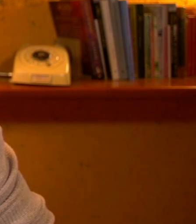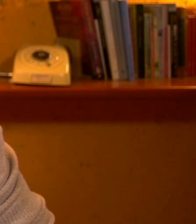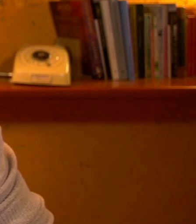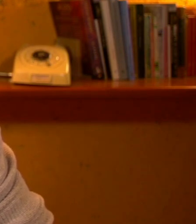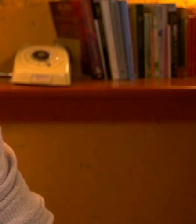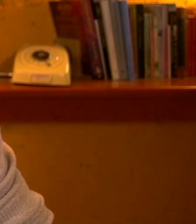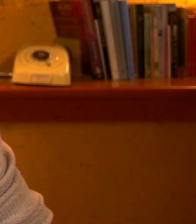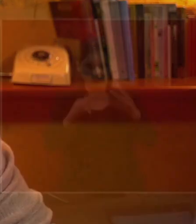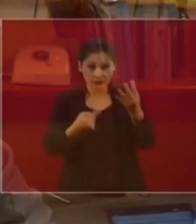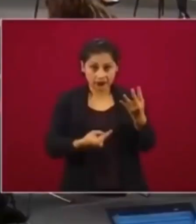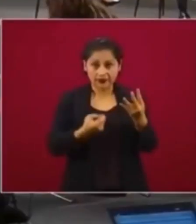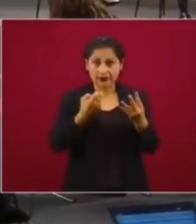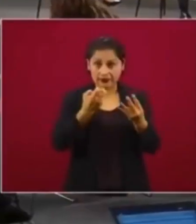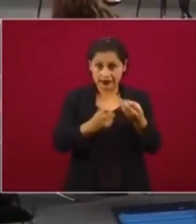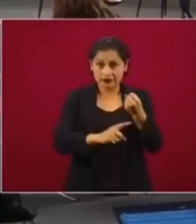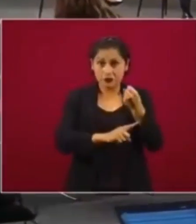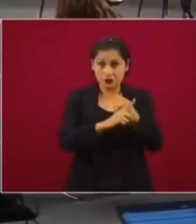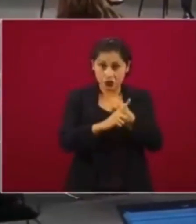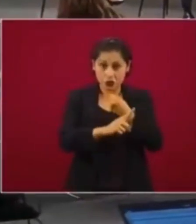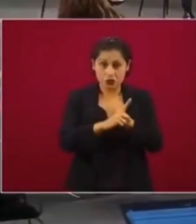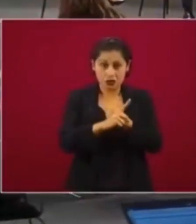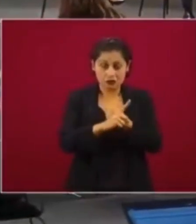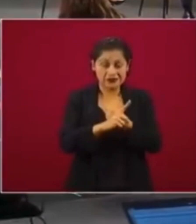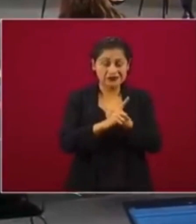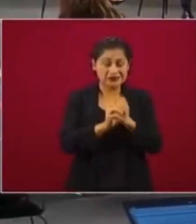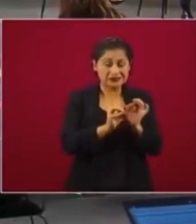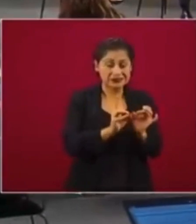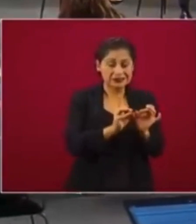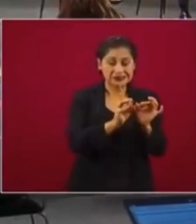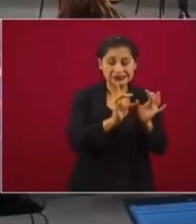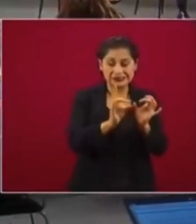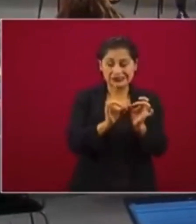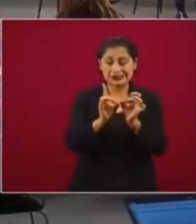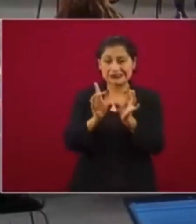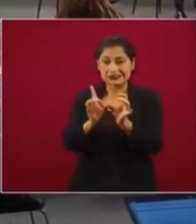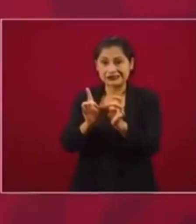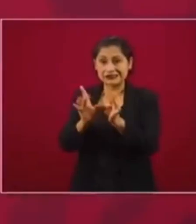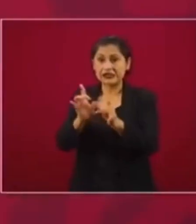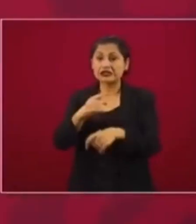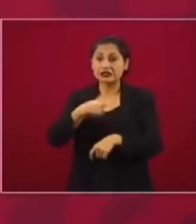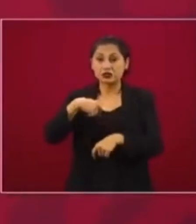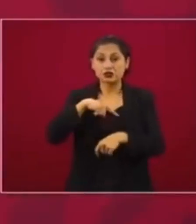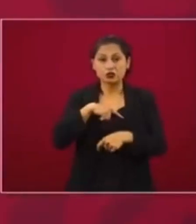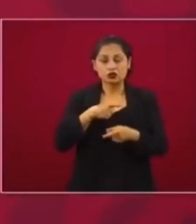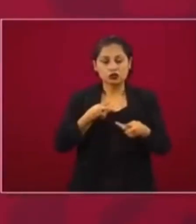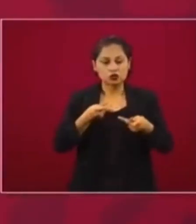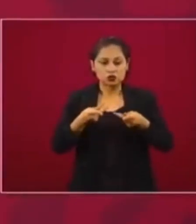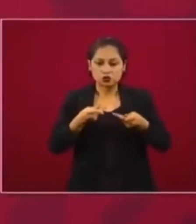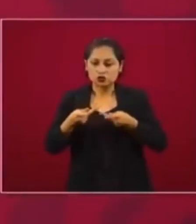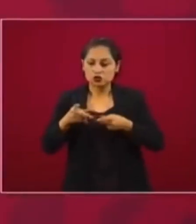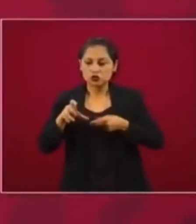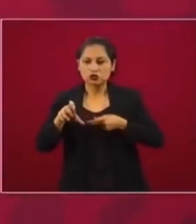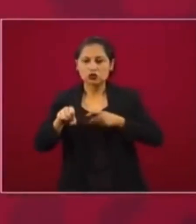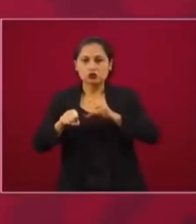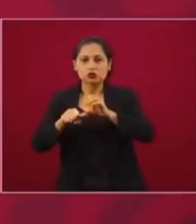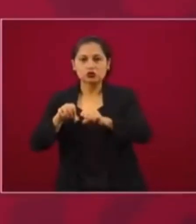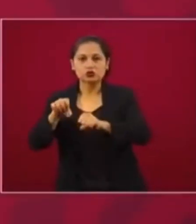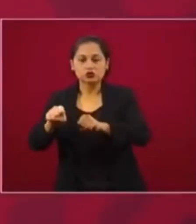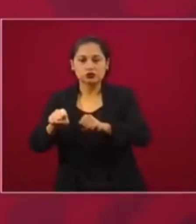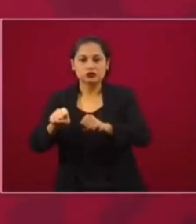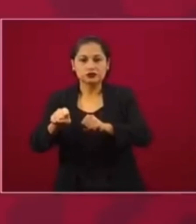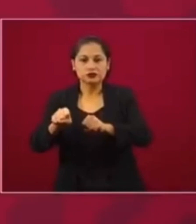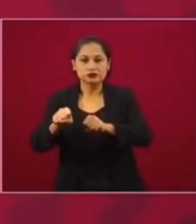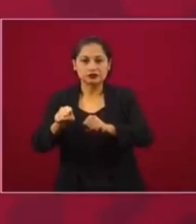de hoy. 100.000 muertos. Y quiero decirle a todo el pueblo que ya estamos